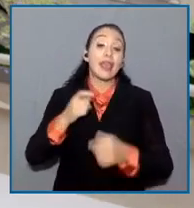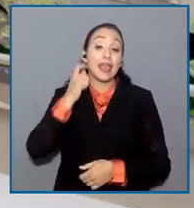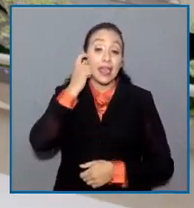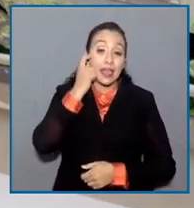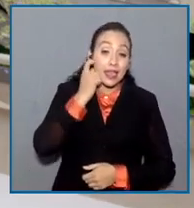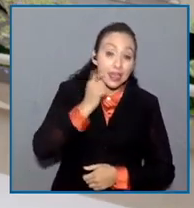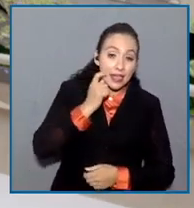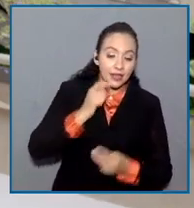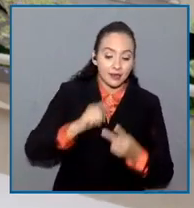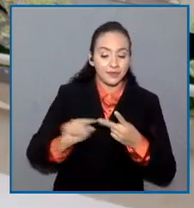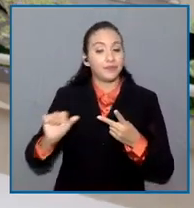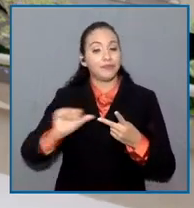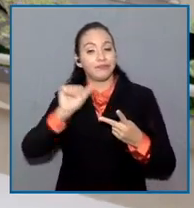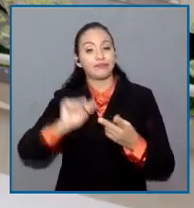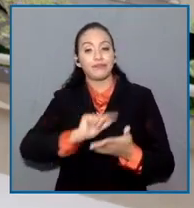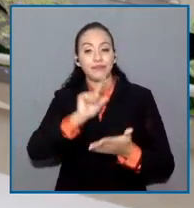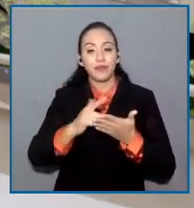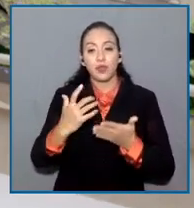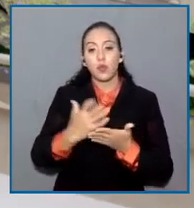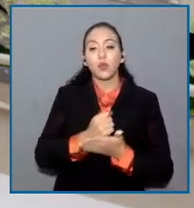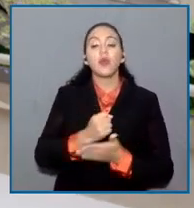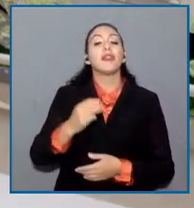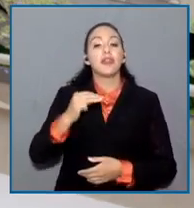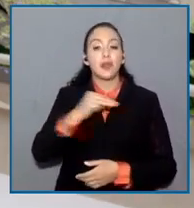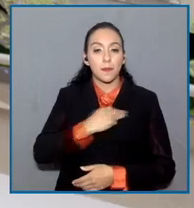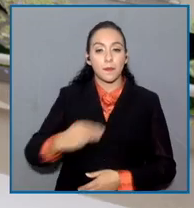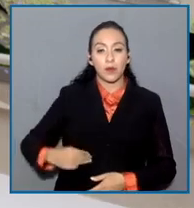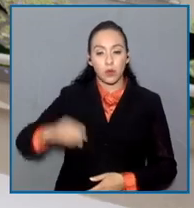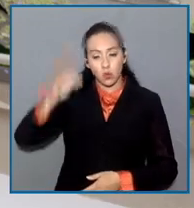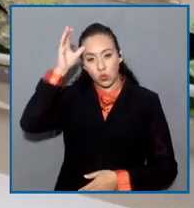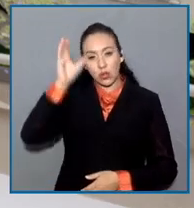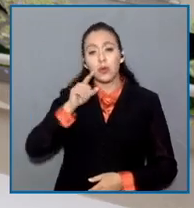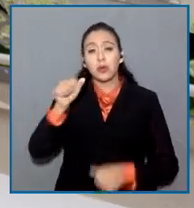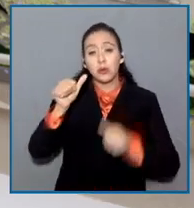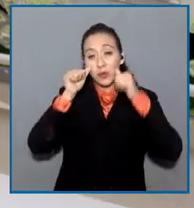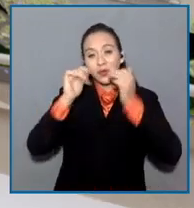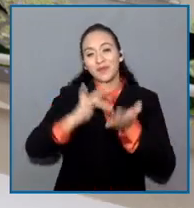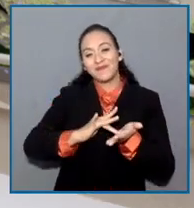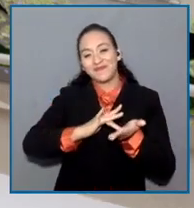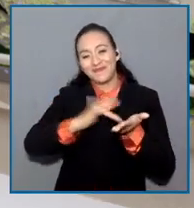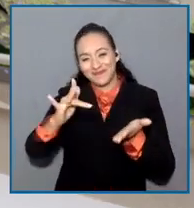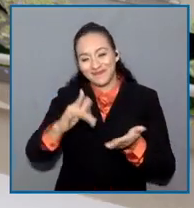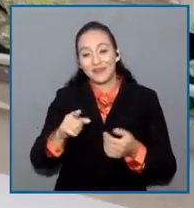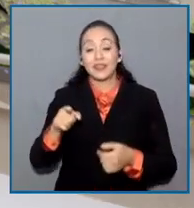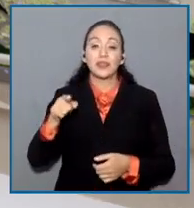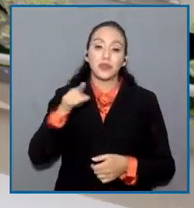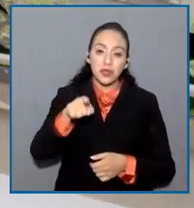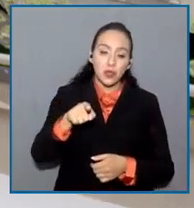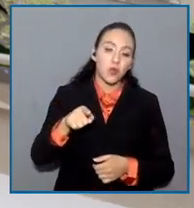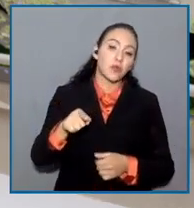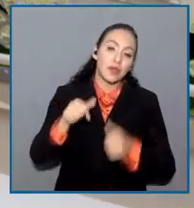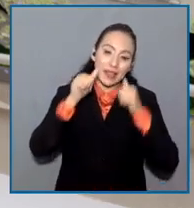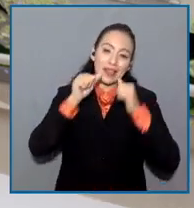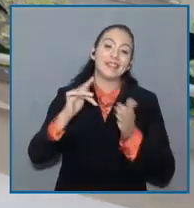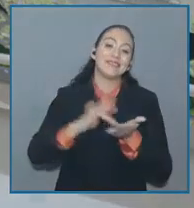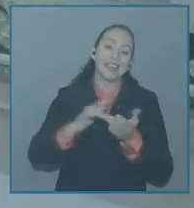de municipios de Coahuila. Muchas gracias, pásela muy bien. Soy Oscar González y nos vemos en la próxima.